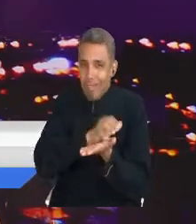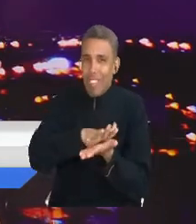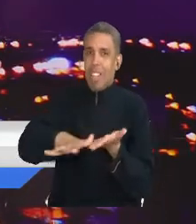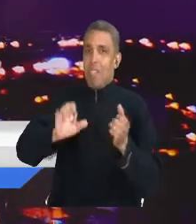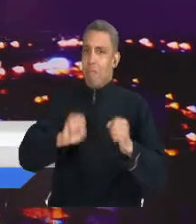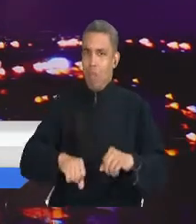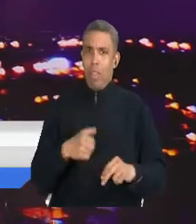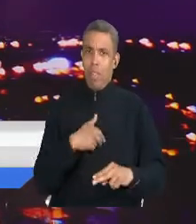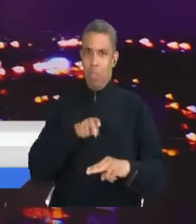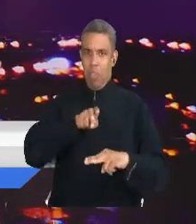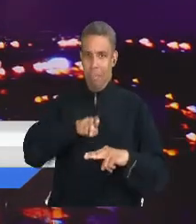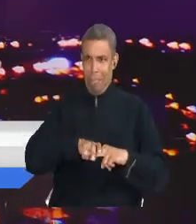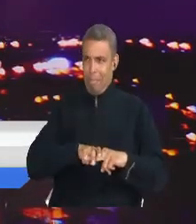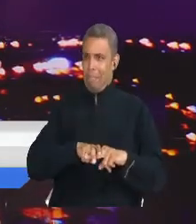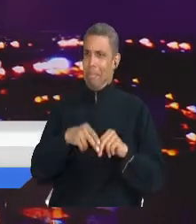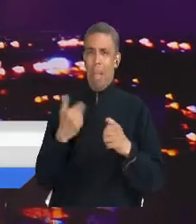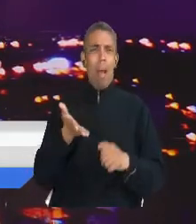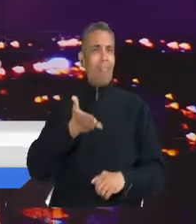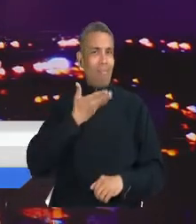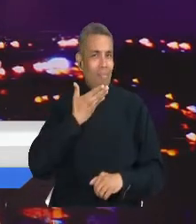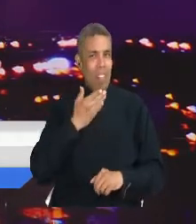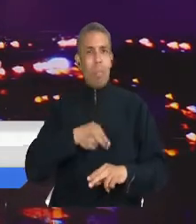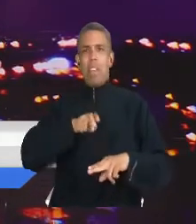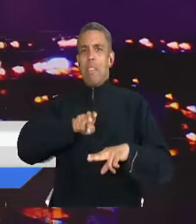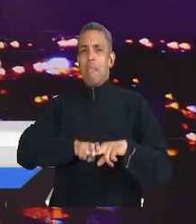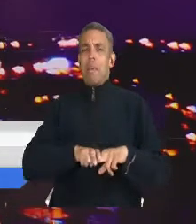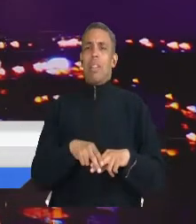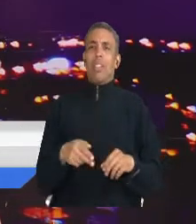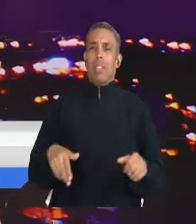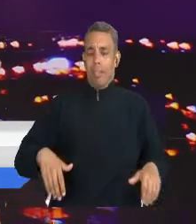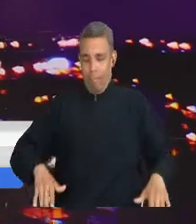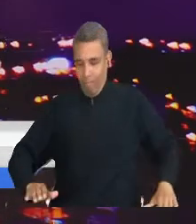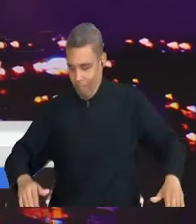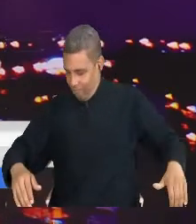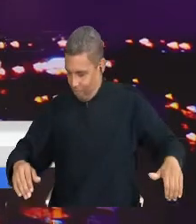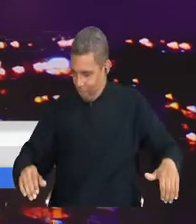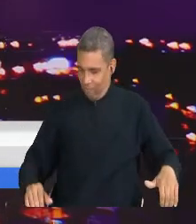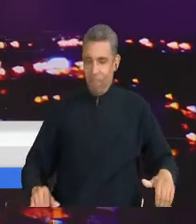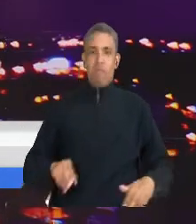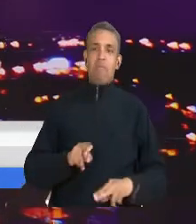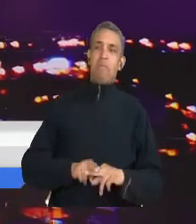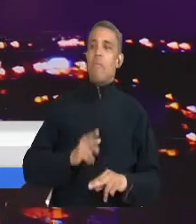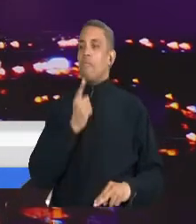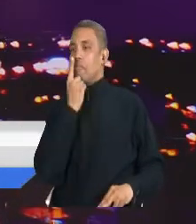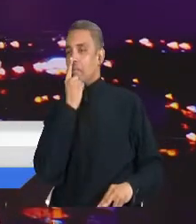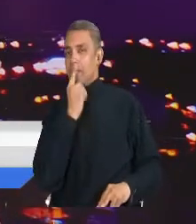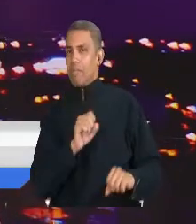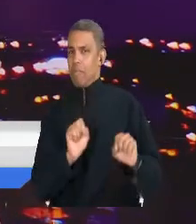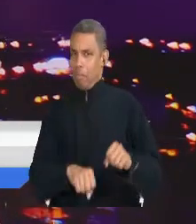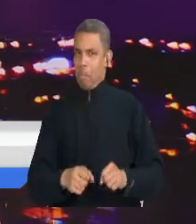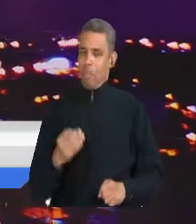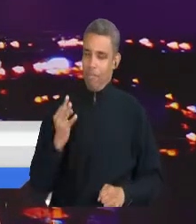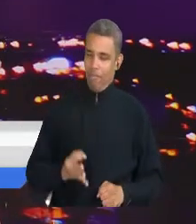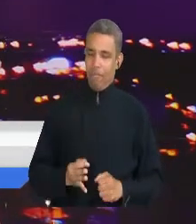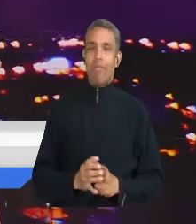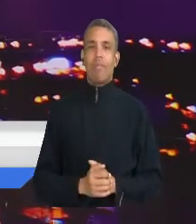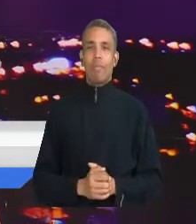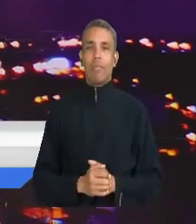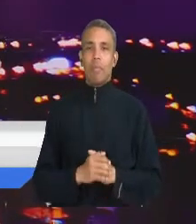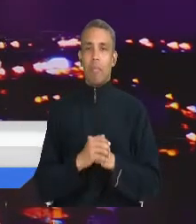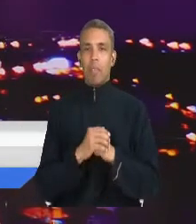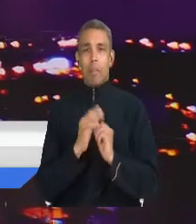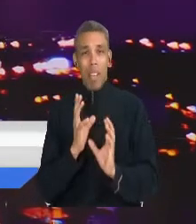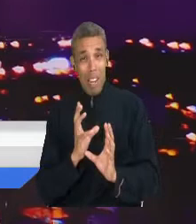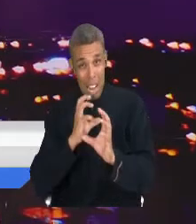muy cerca la presentación de las bandas en privado. Ya en la noche, pues, la presentación en la tarima principal, que